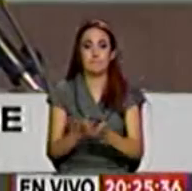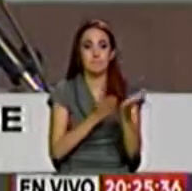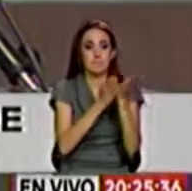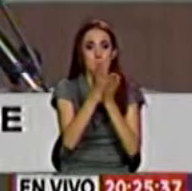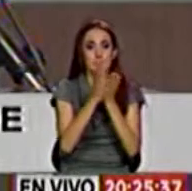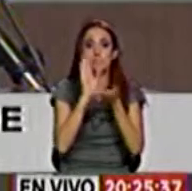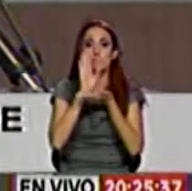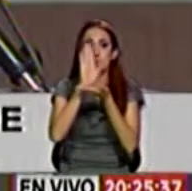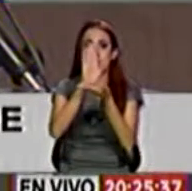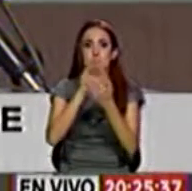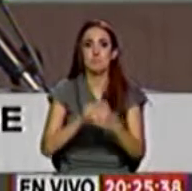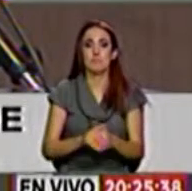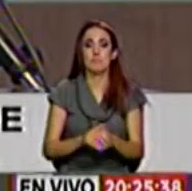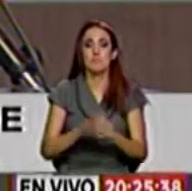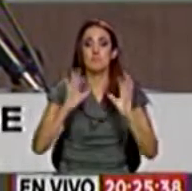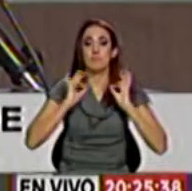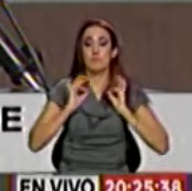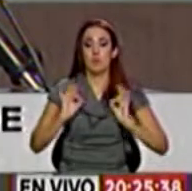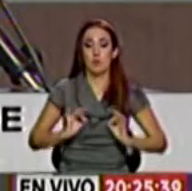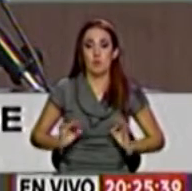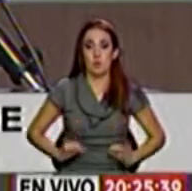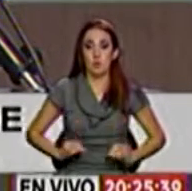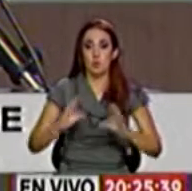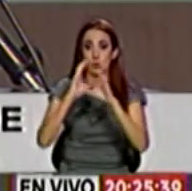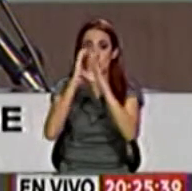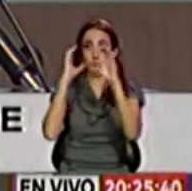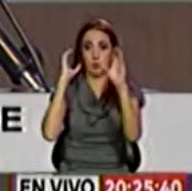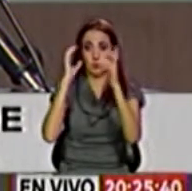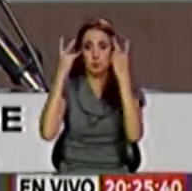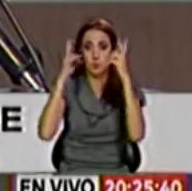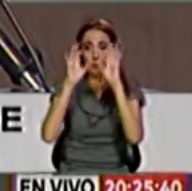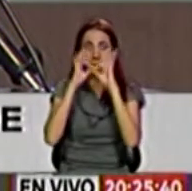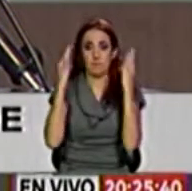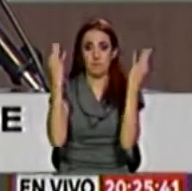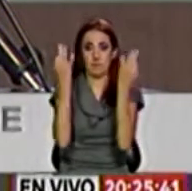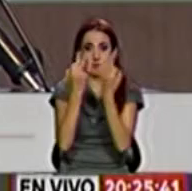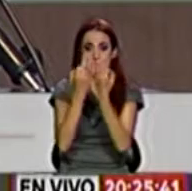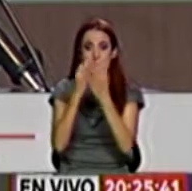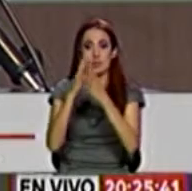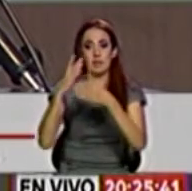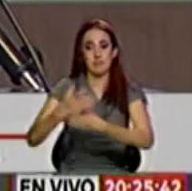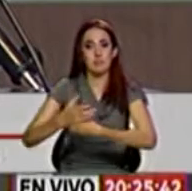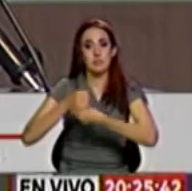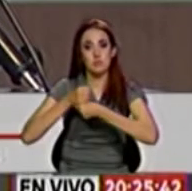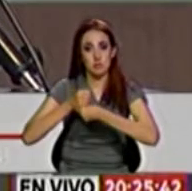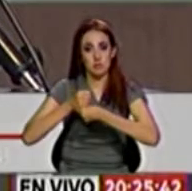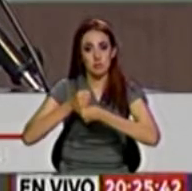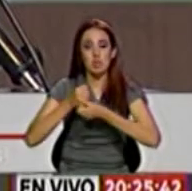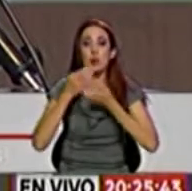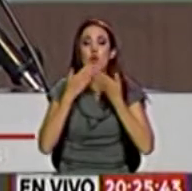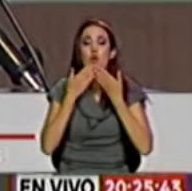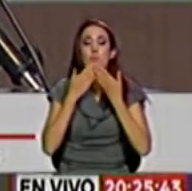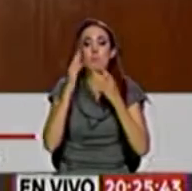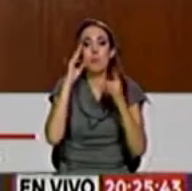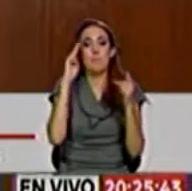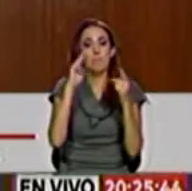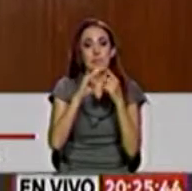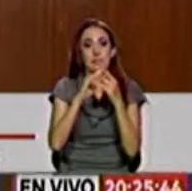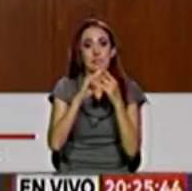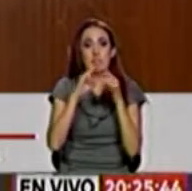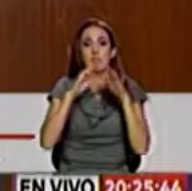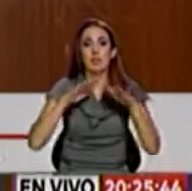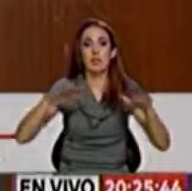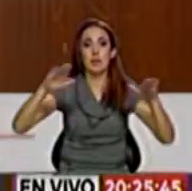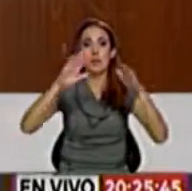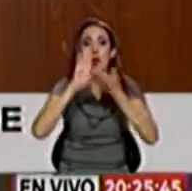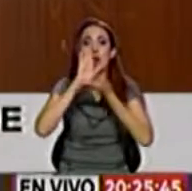IES. Conductores afiliados, familias seguras, es el mensaje. El IES